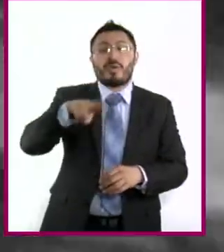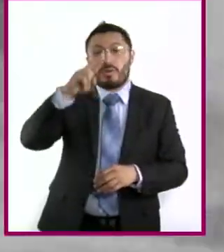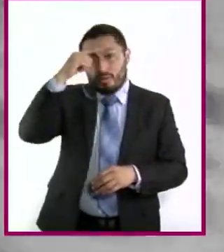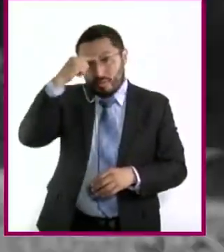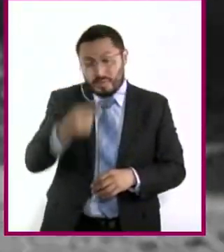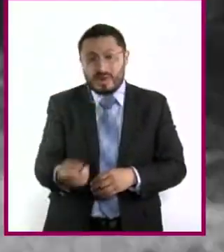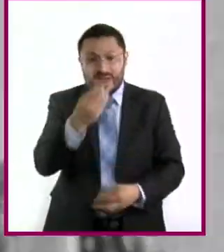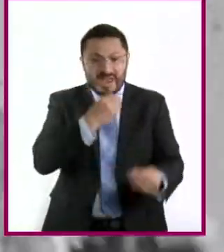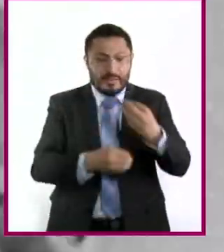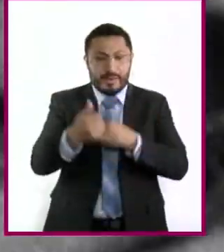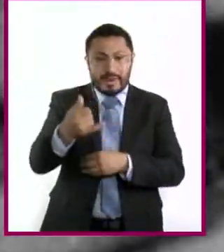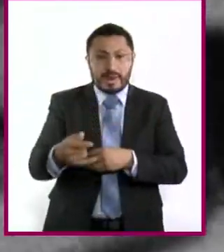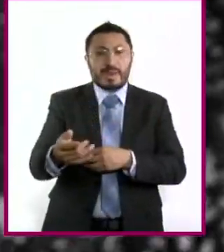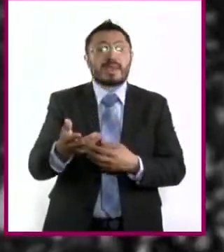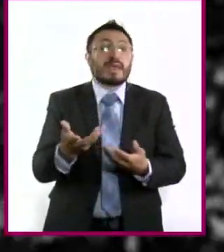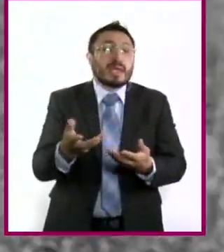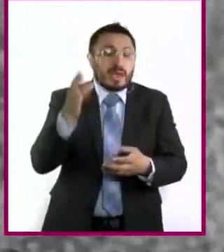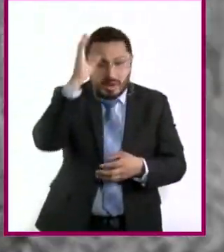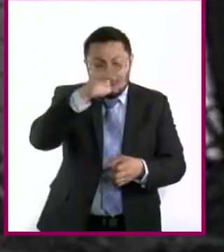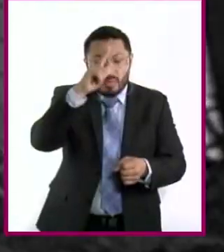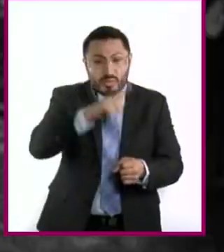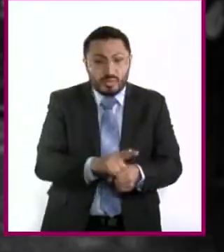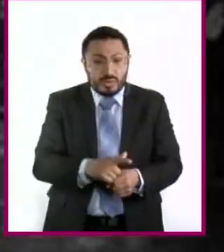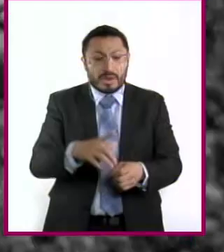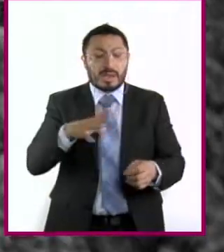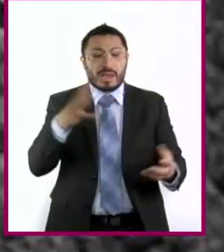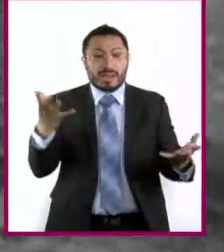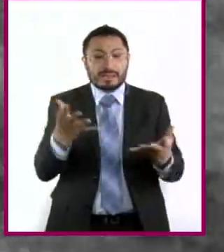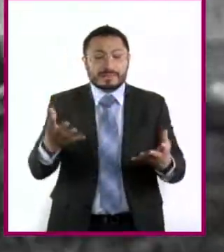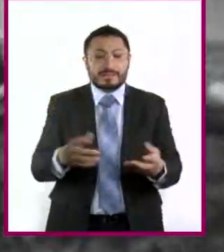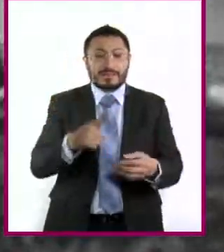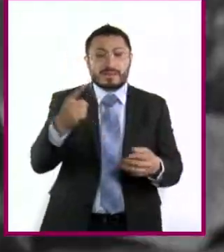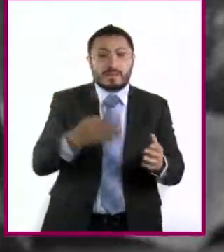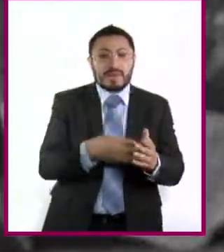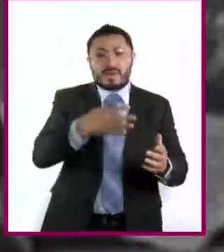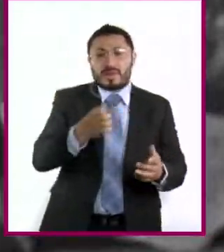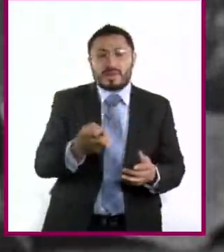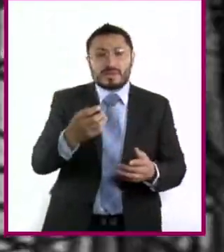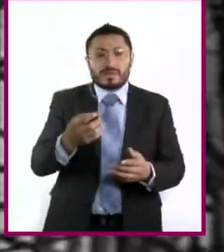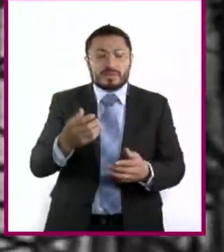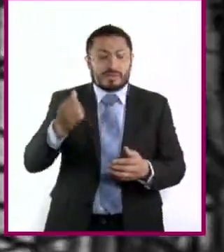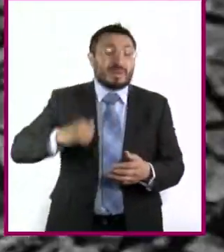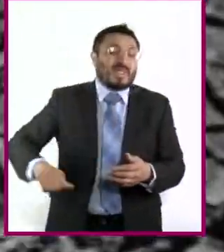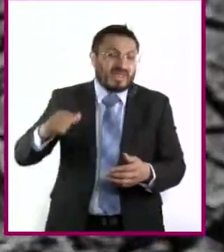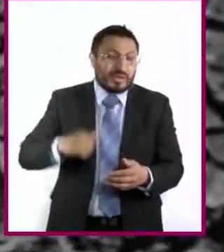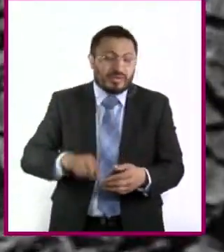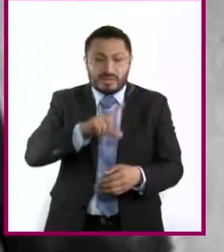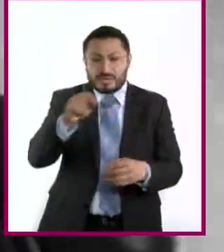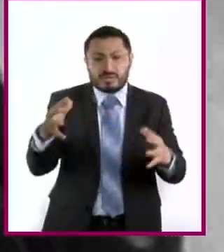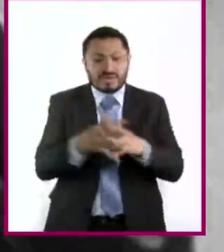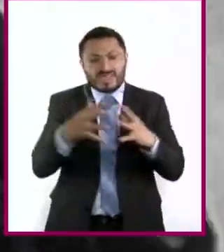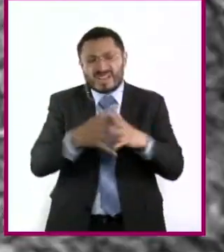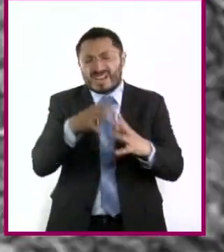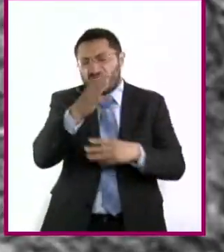en 1945, tras sufrir 2 guerras mundiales, una gran depresión y muchos otros conflictos, hambrunas